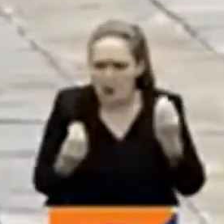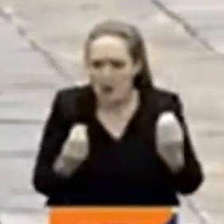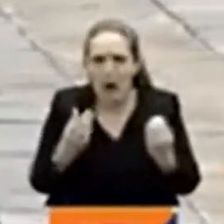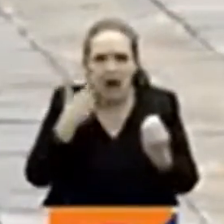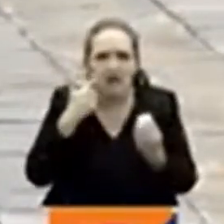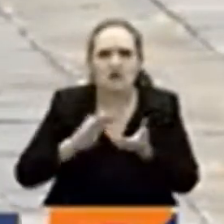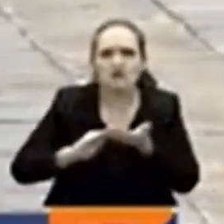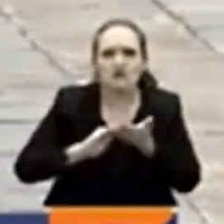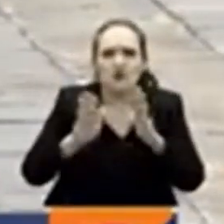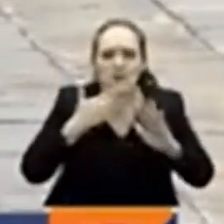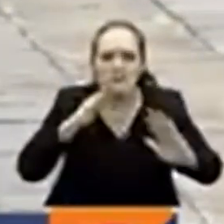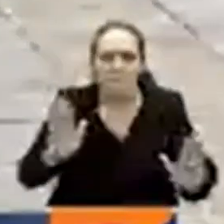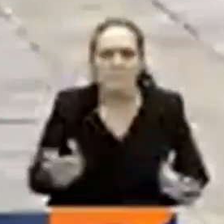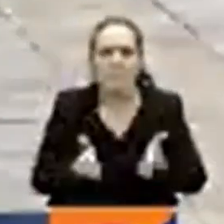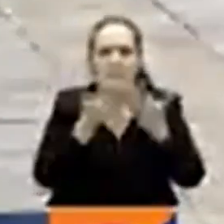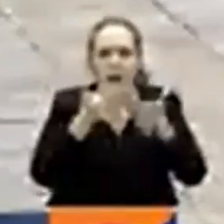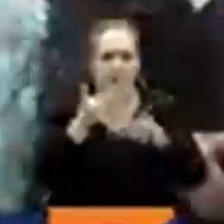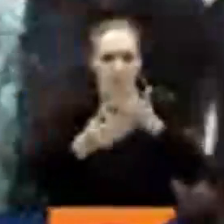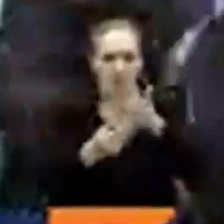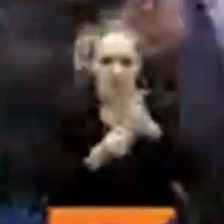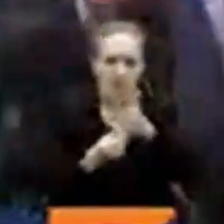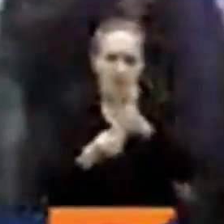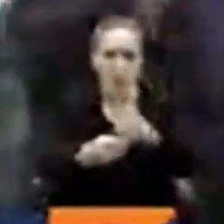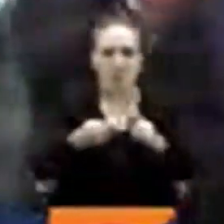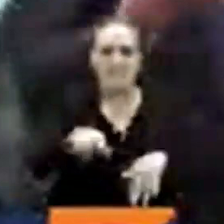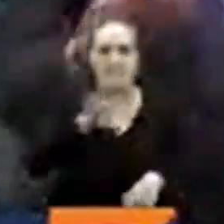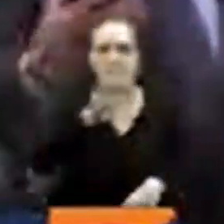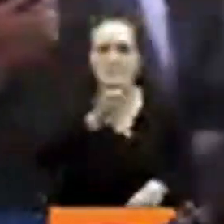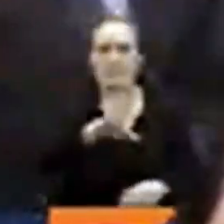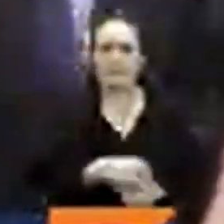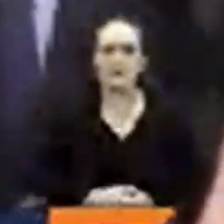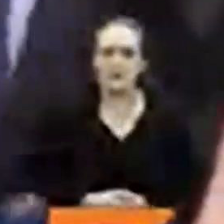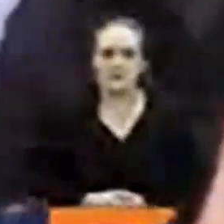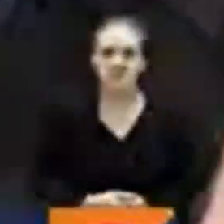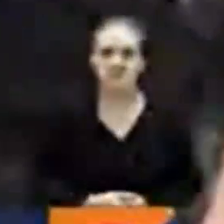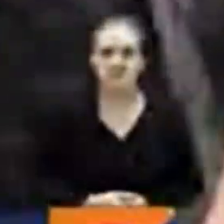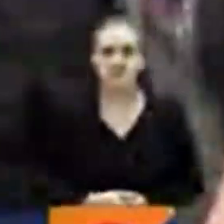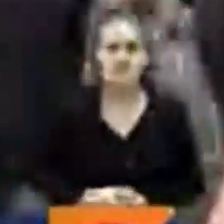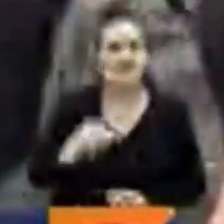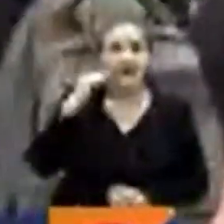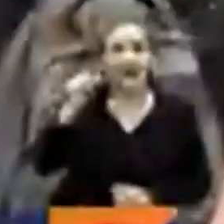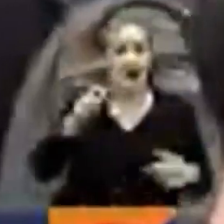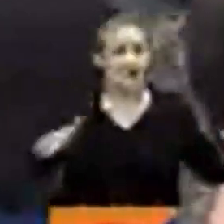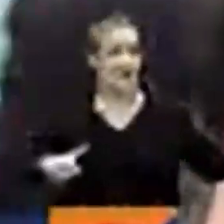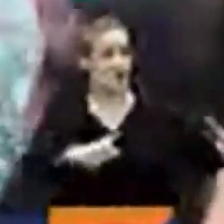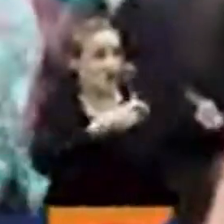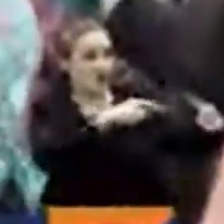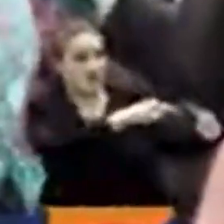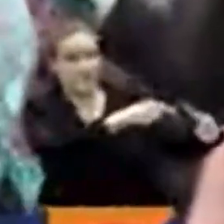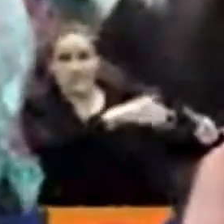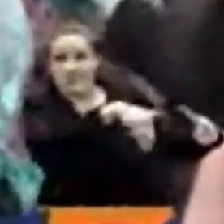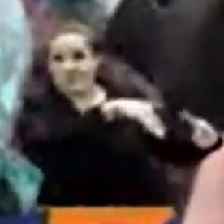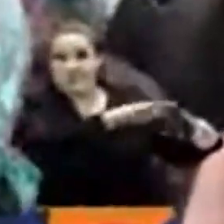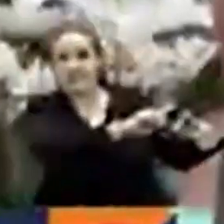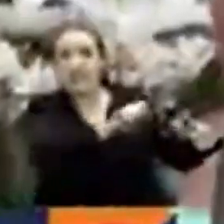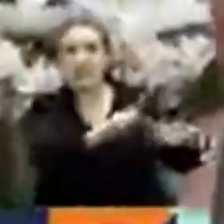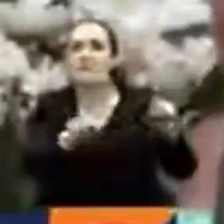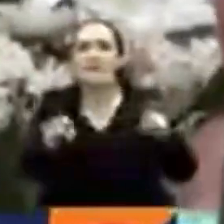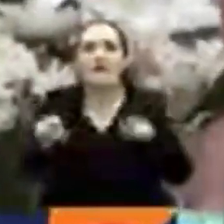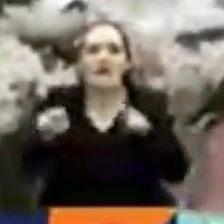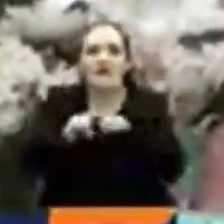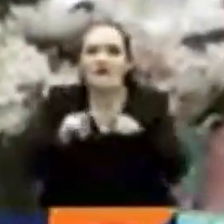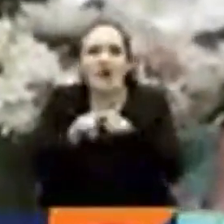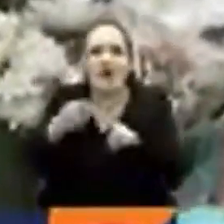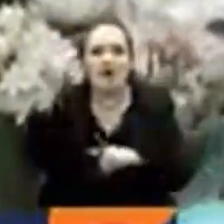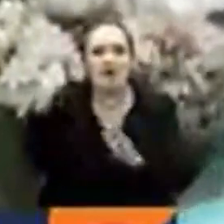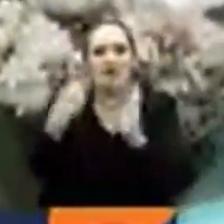alternativas de mejor reorientar los destinos del país. Sin bancada propia en el Congreso, Boluarte enfrenta una situación de fragilidad muy similar a la que vivió entre